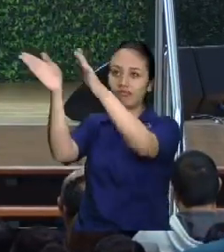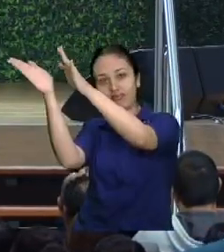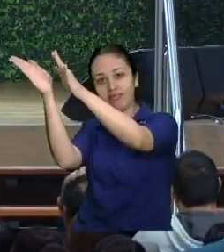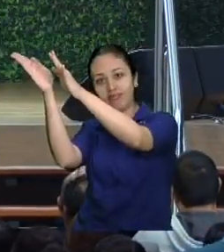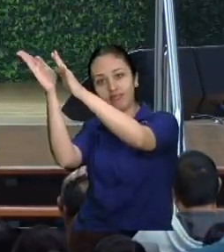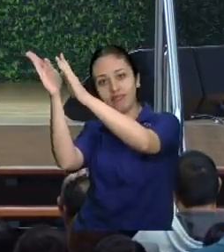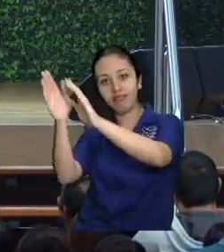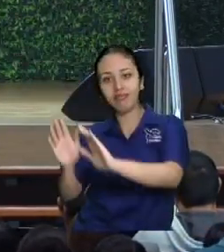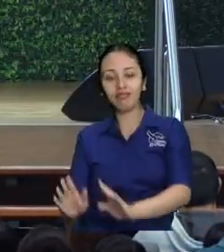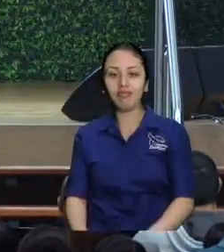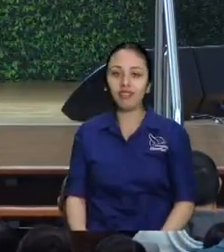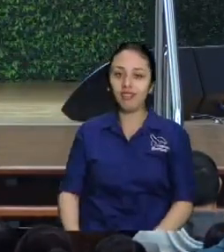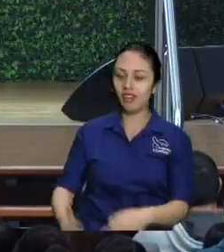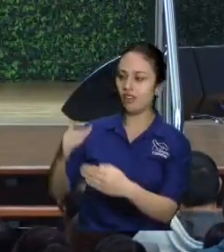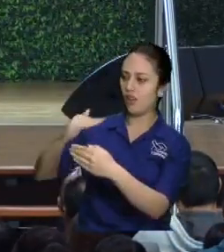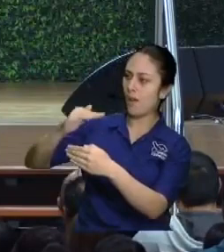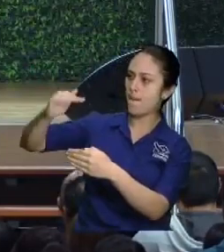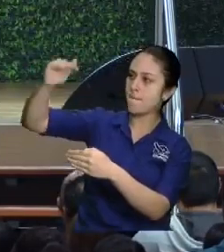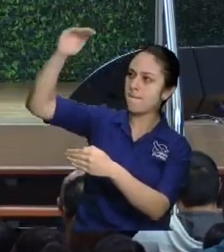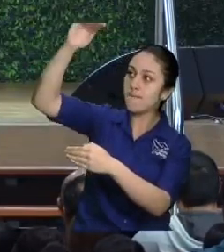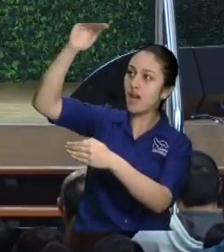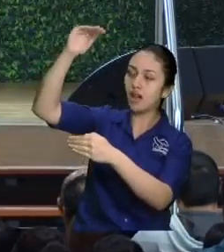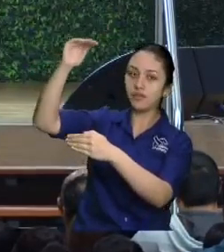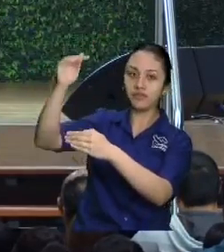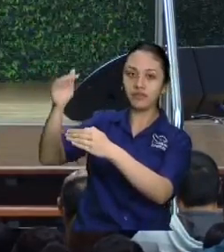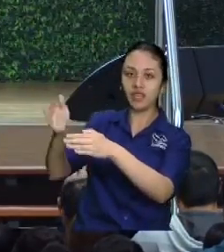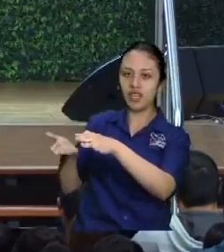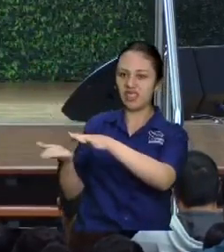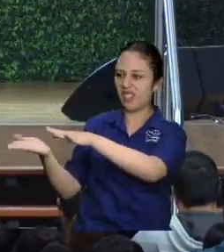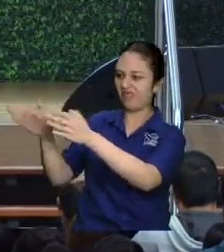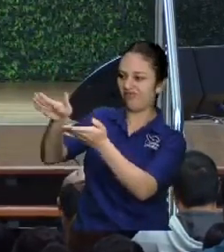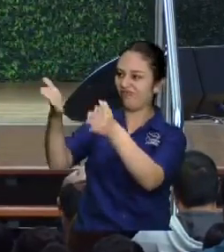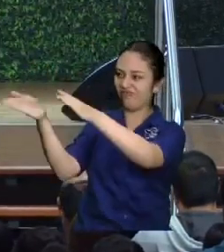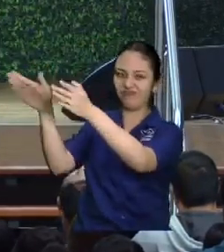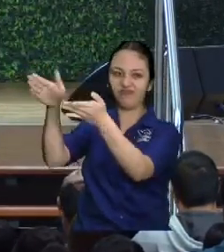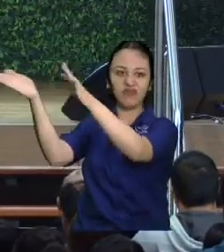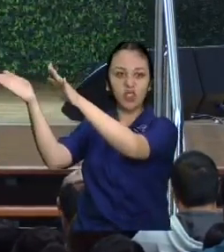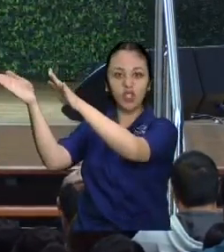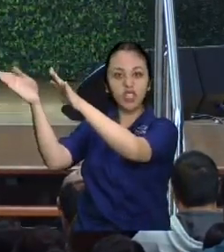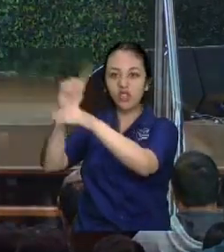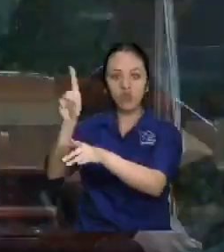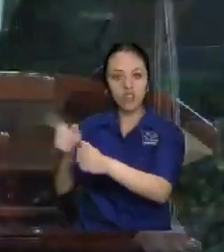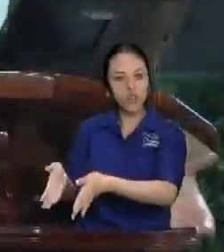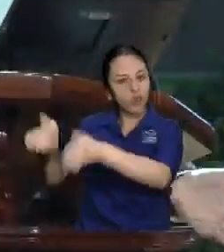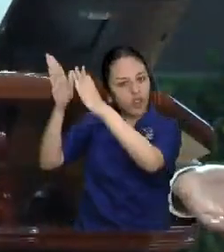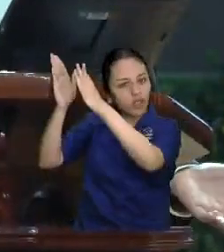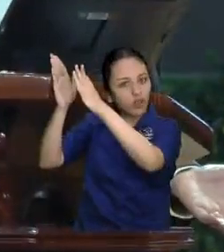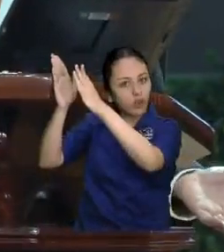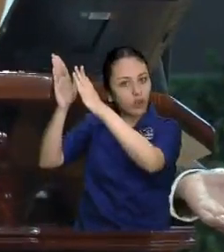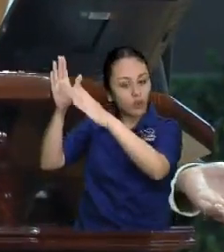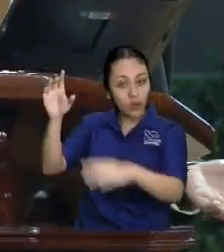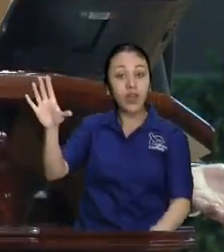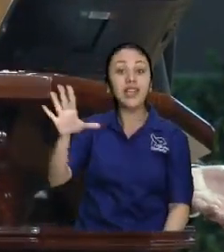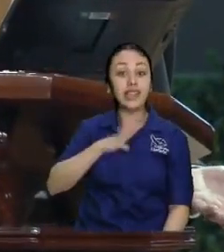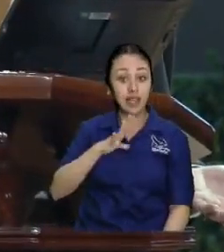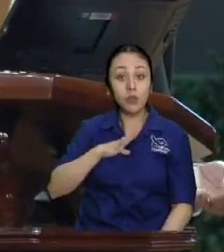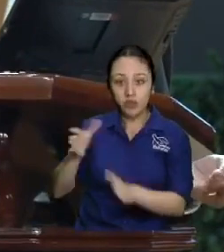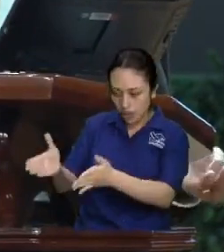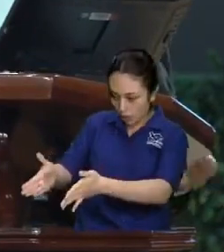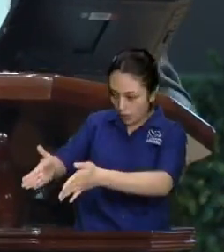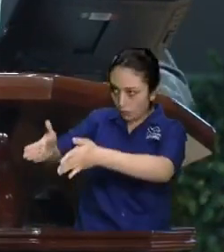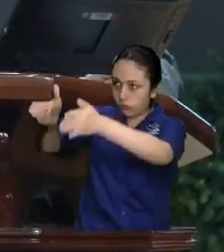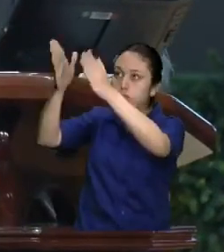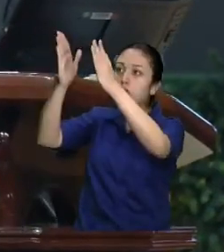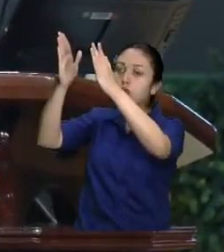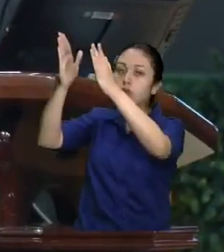pone 5 hileras, hermano. Cuando pone la plomada está hasta por allá. Entonces hay que enderezar.